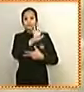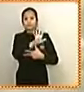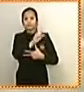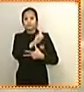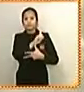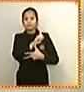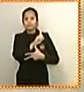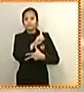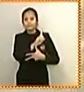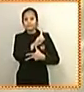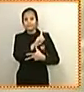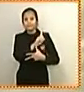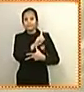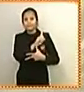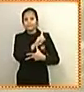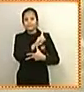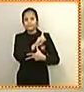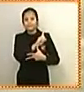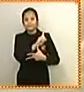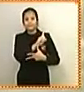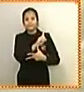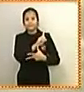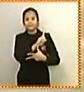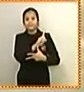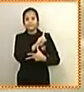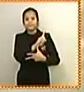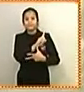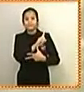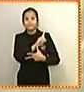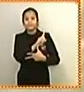51, segundo número ganador.